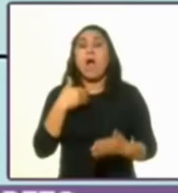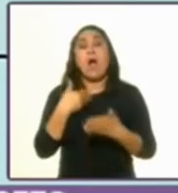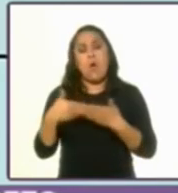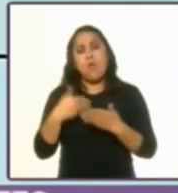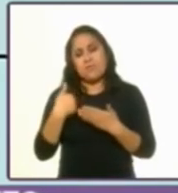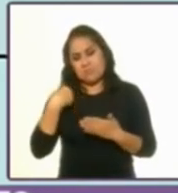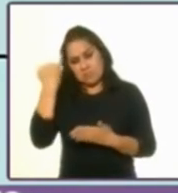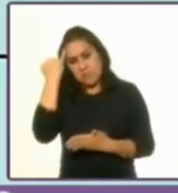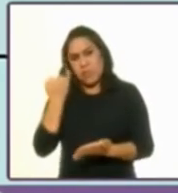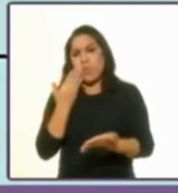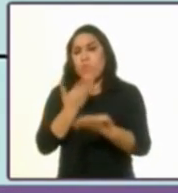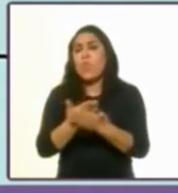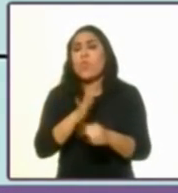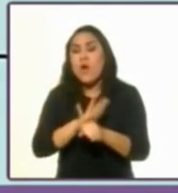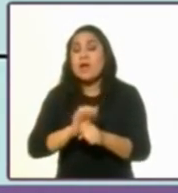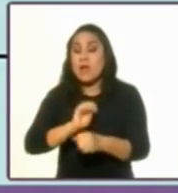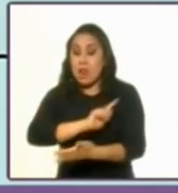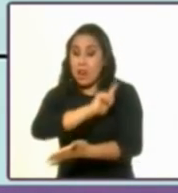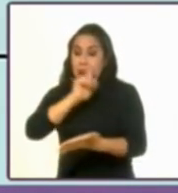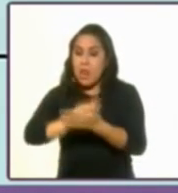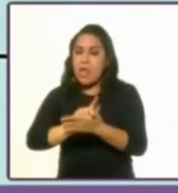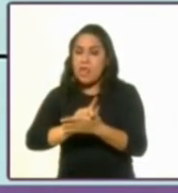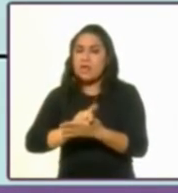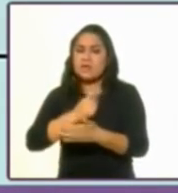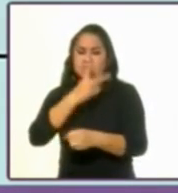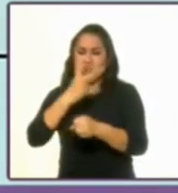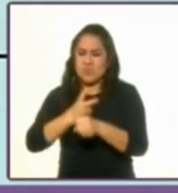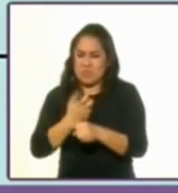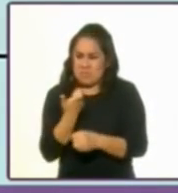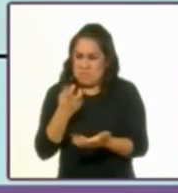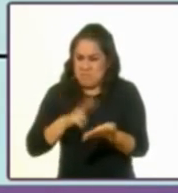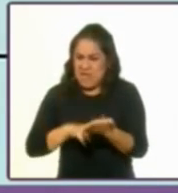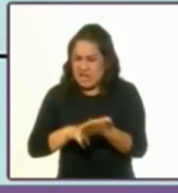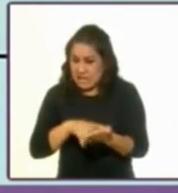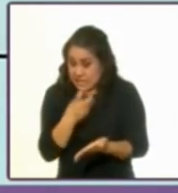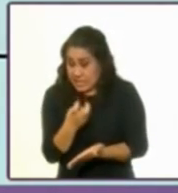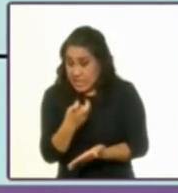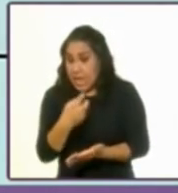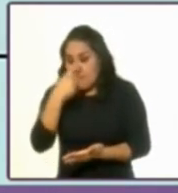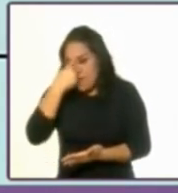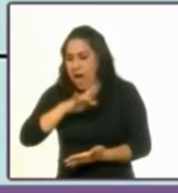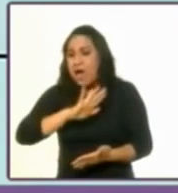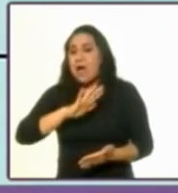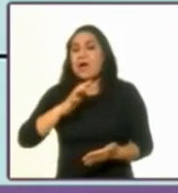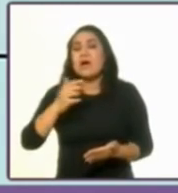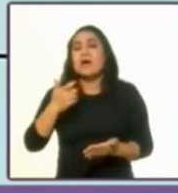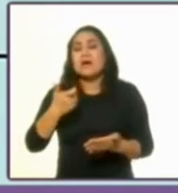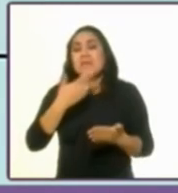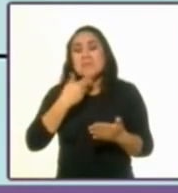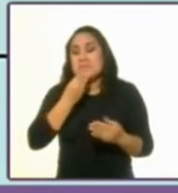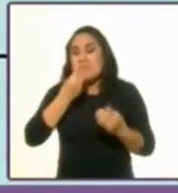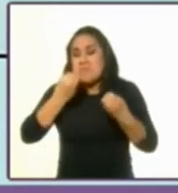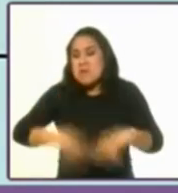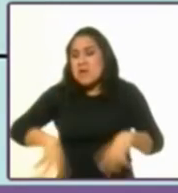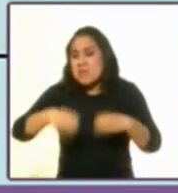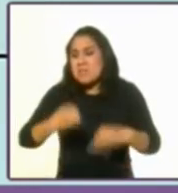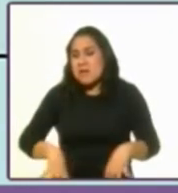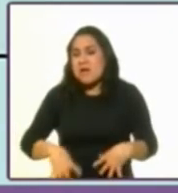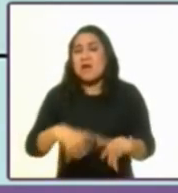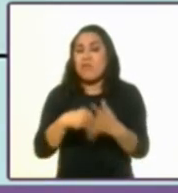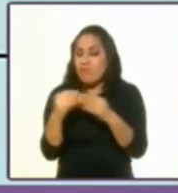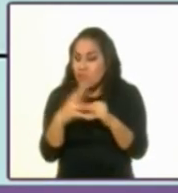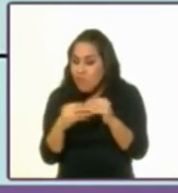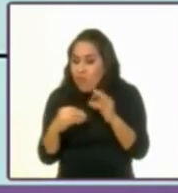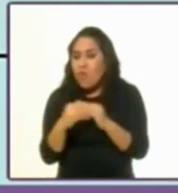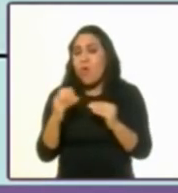es la ley del segundo precio precisamente para batir el desperdicio de alimentos particularmente de frutas